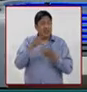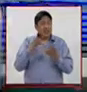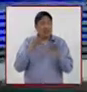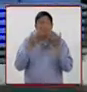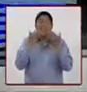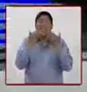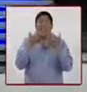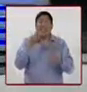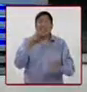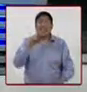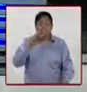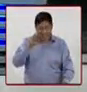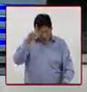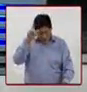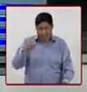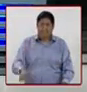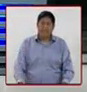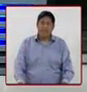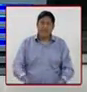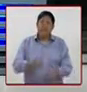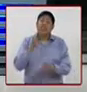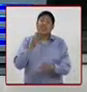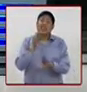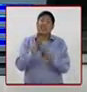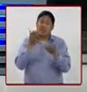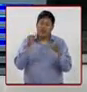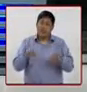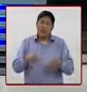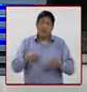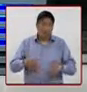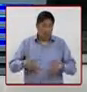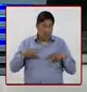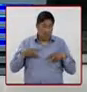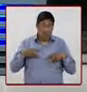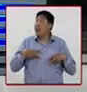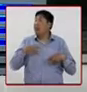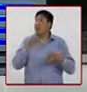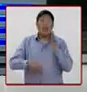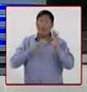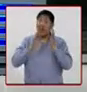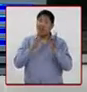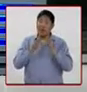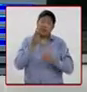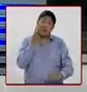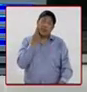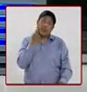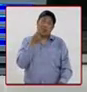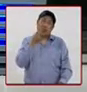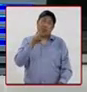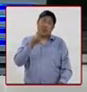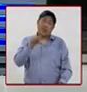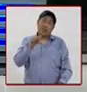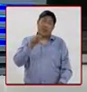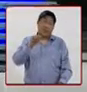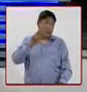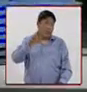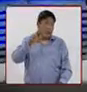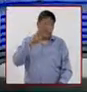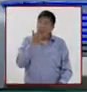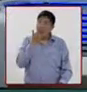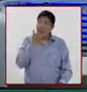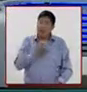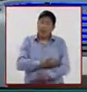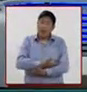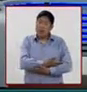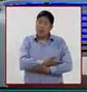detalles. Gracias, Daniel. Un gusto. 22 horas aquí en vivo. ¿Hay que hablar? Justamente lo acaba de adelantar, Daniel, lo que ha pasado con